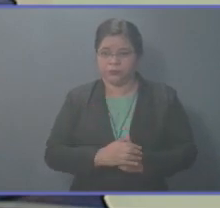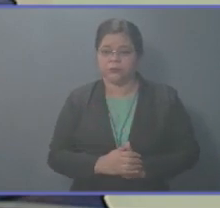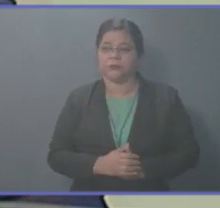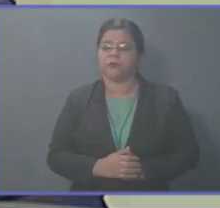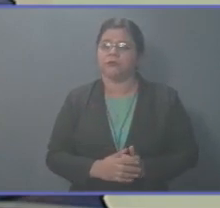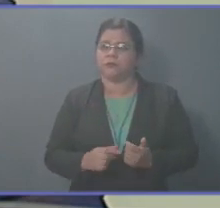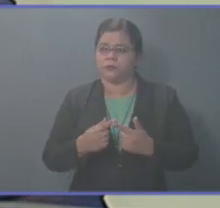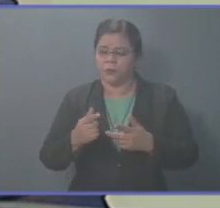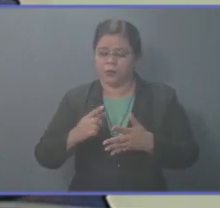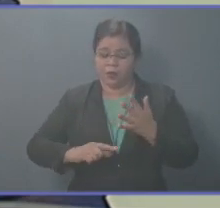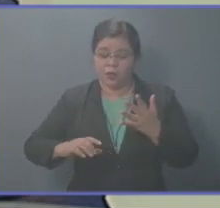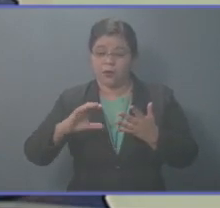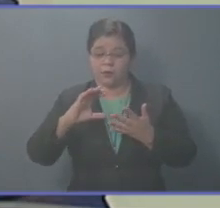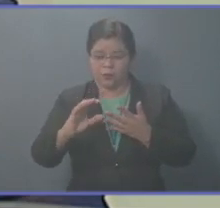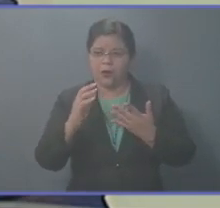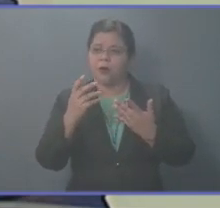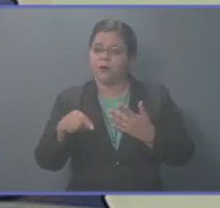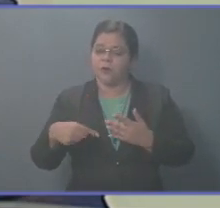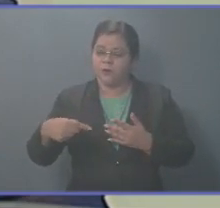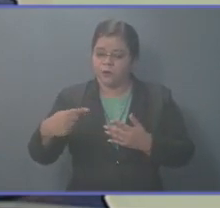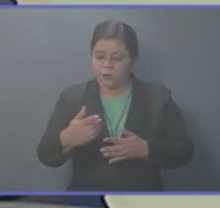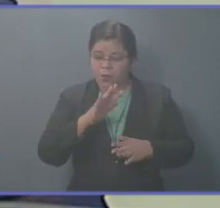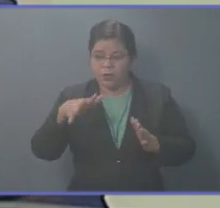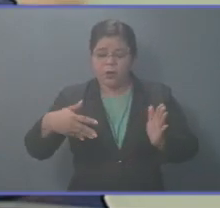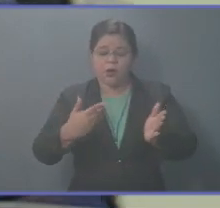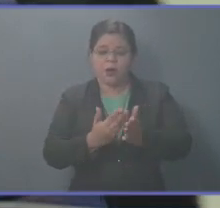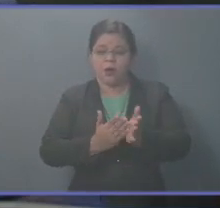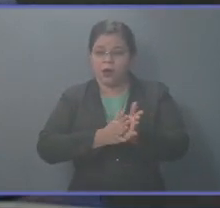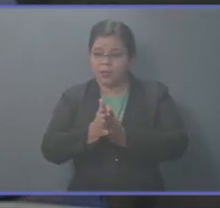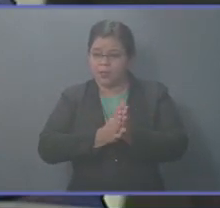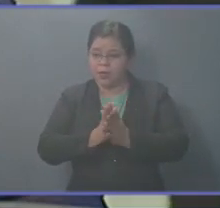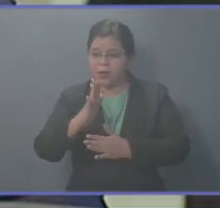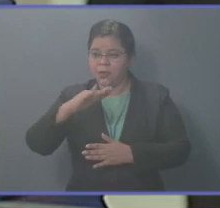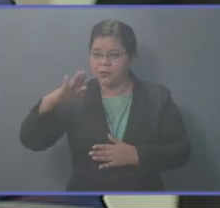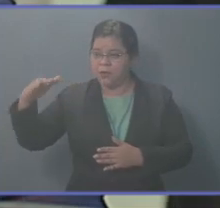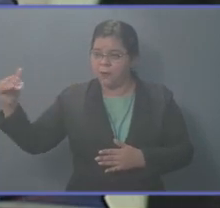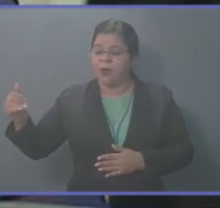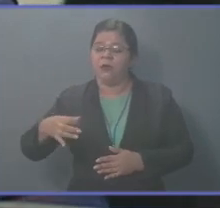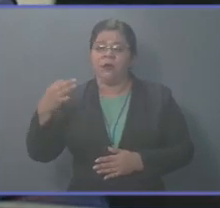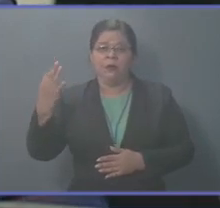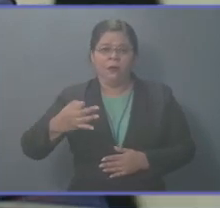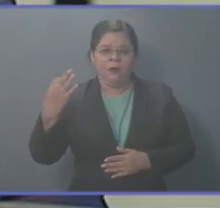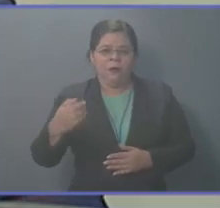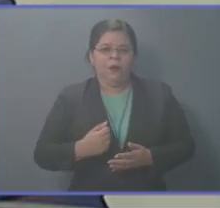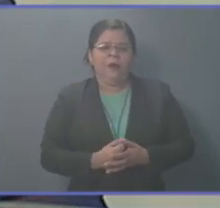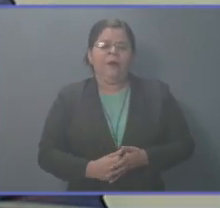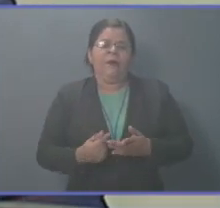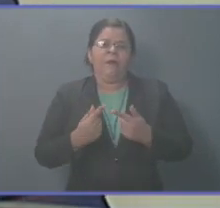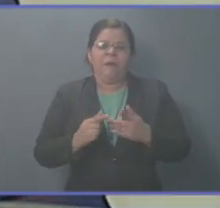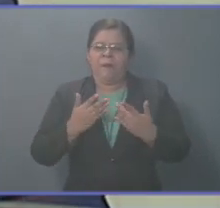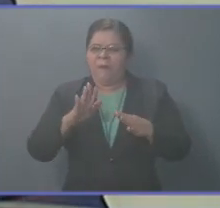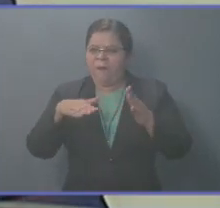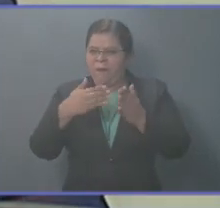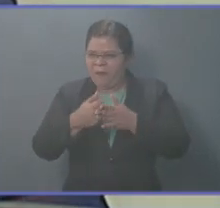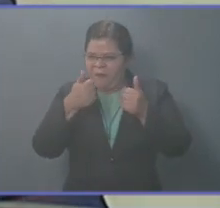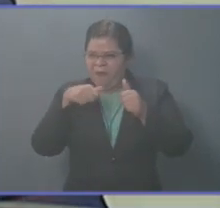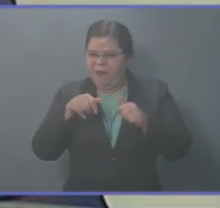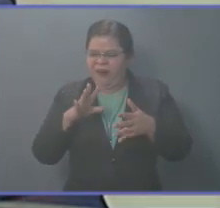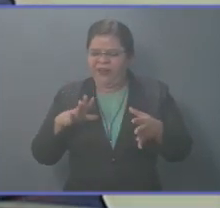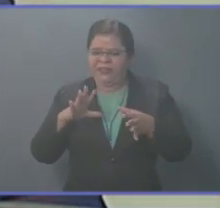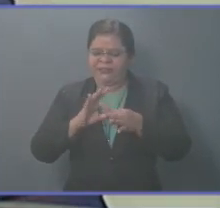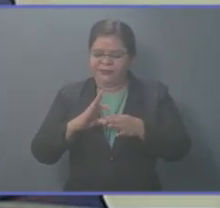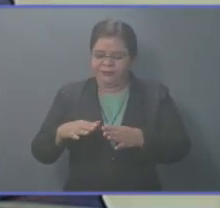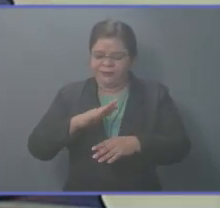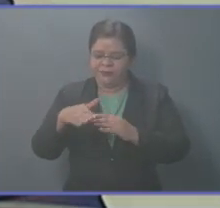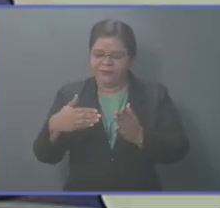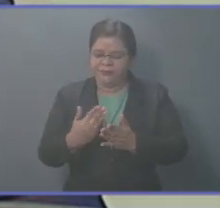de la Constitución cuando los intereses de la República lo demanden, sin prejuzgar el sentido y